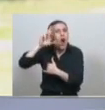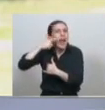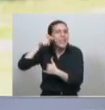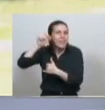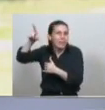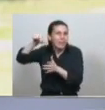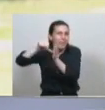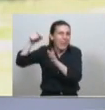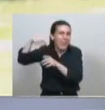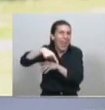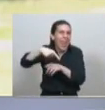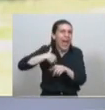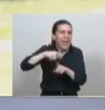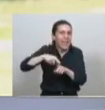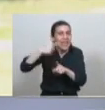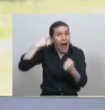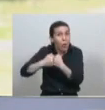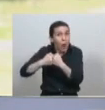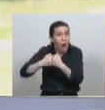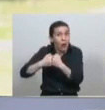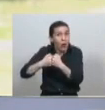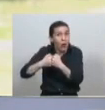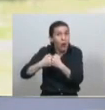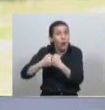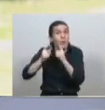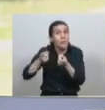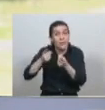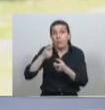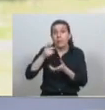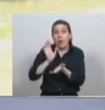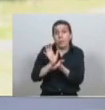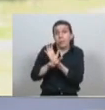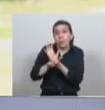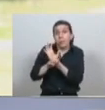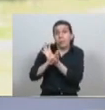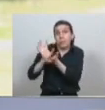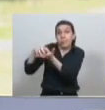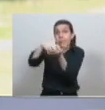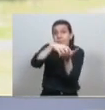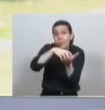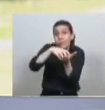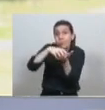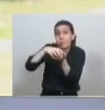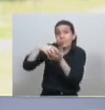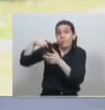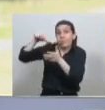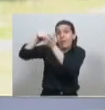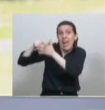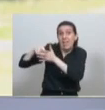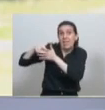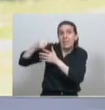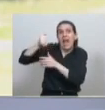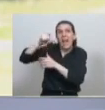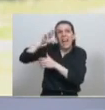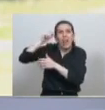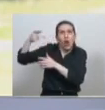sino también como comentaba carla hace un rato la cantidad de muertos no sea solamente en el informe de hoy a